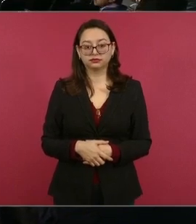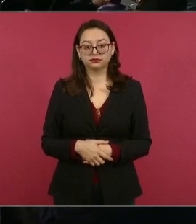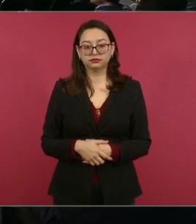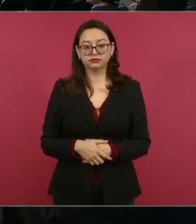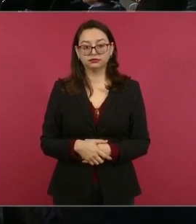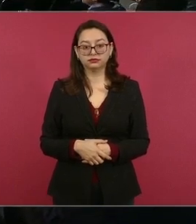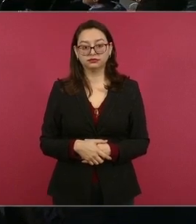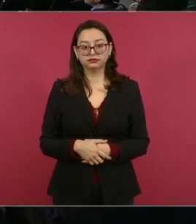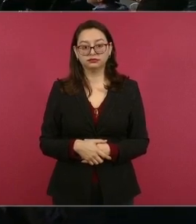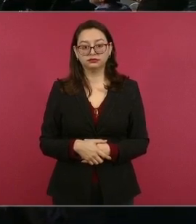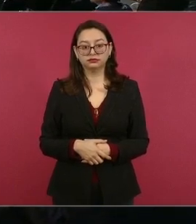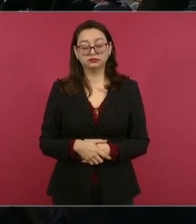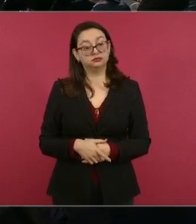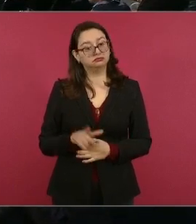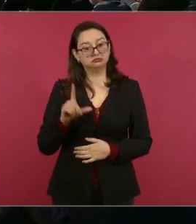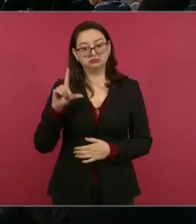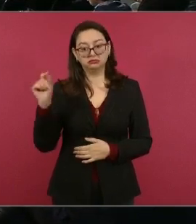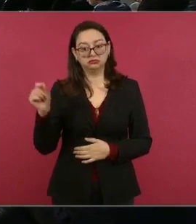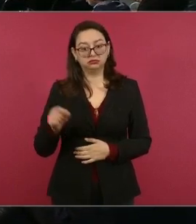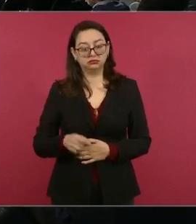Bueno, pues nos vamos.